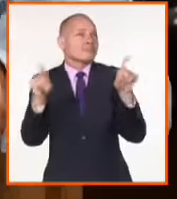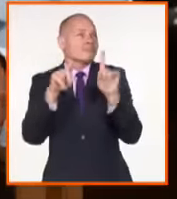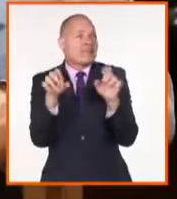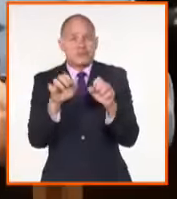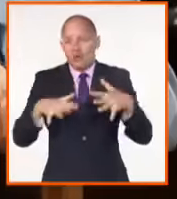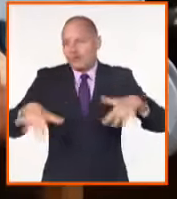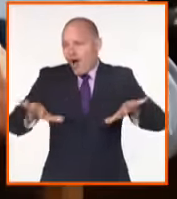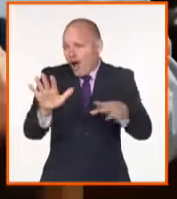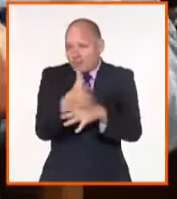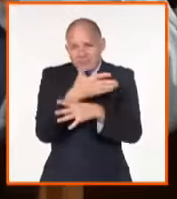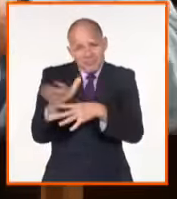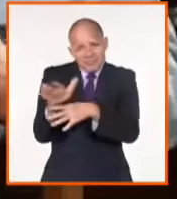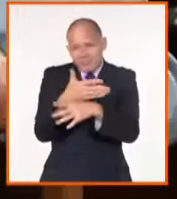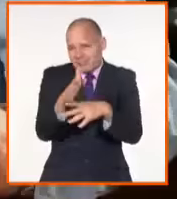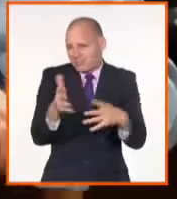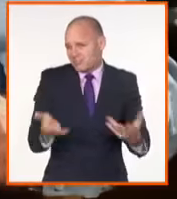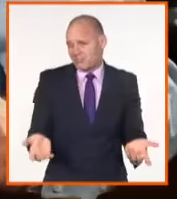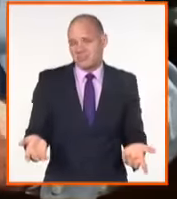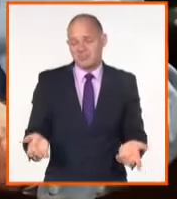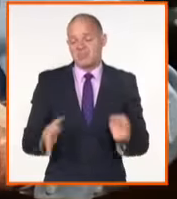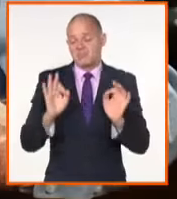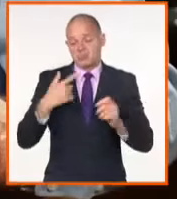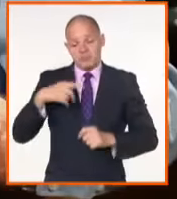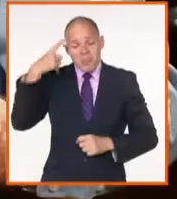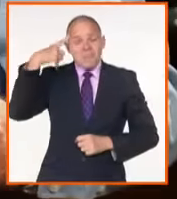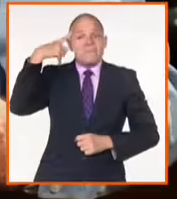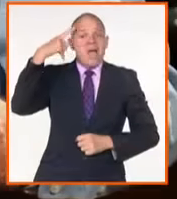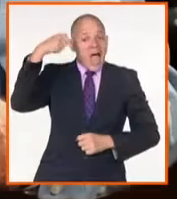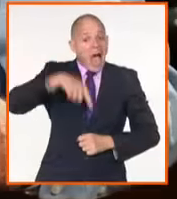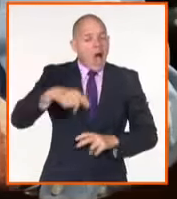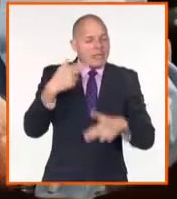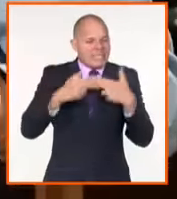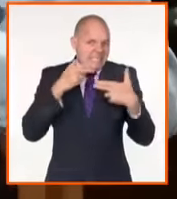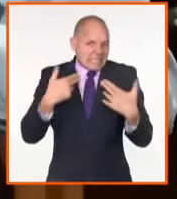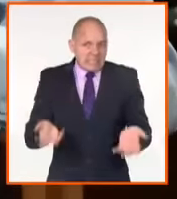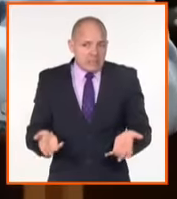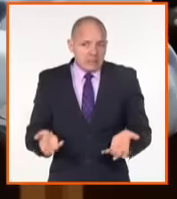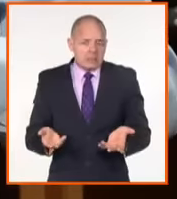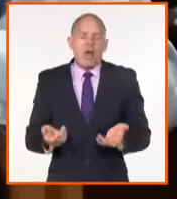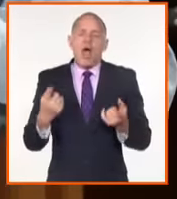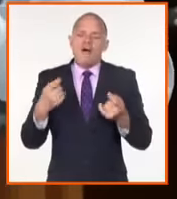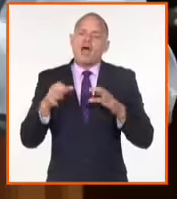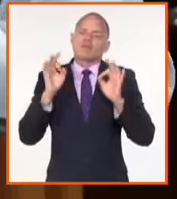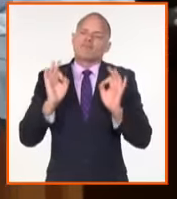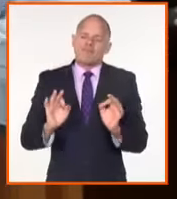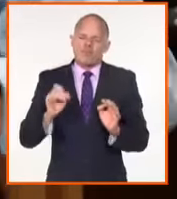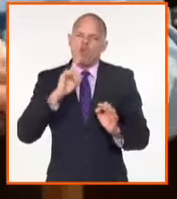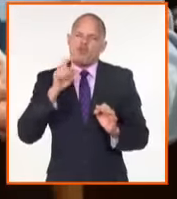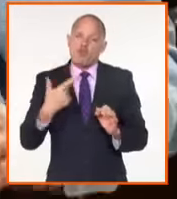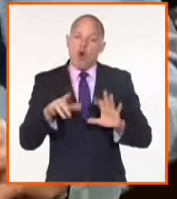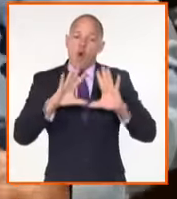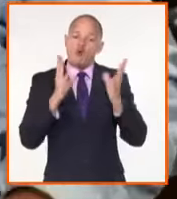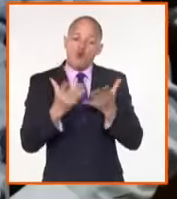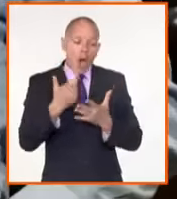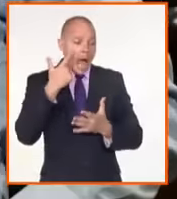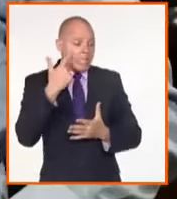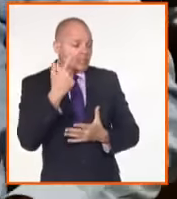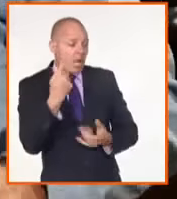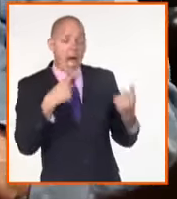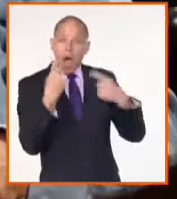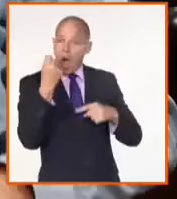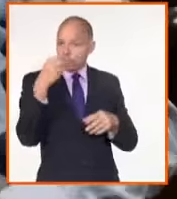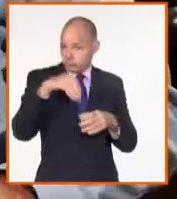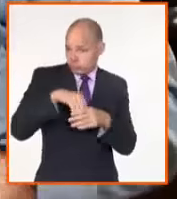y distribuir lo poco que tengamos con el mayor concepto de equidad y de justicia social